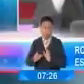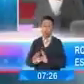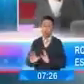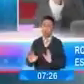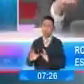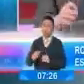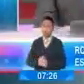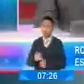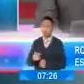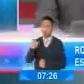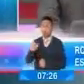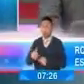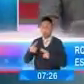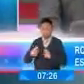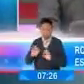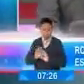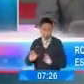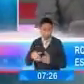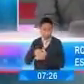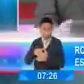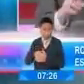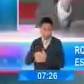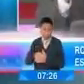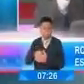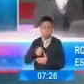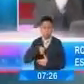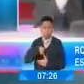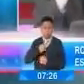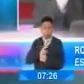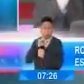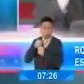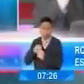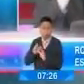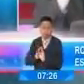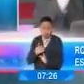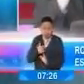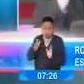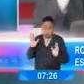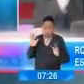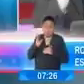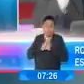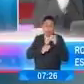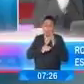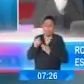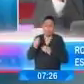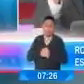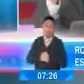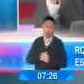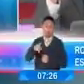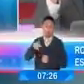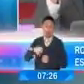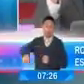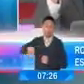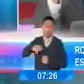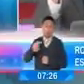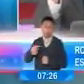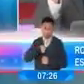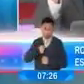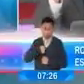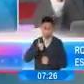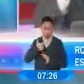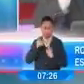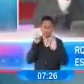Que se investigue a los que cometieron delitos y vincularme con una trama en la que no solamente no tengo nada que ver, sino que en algunos de sus aspectos yo misma